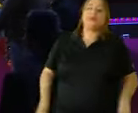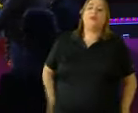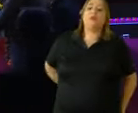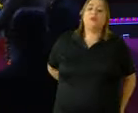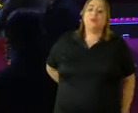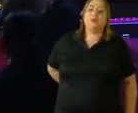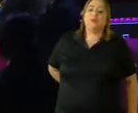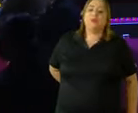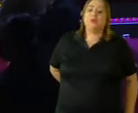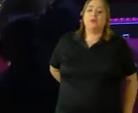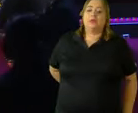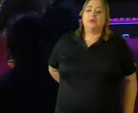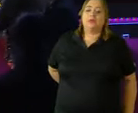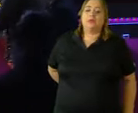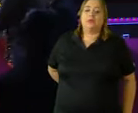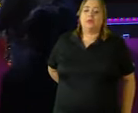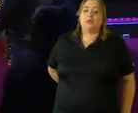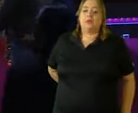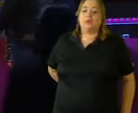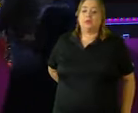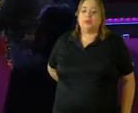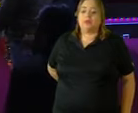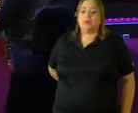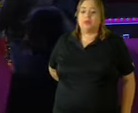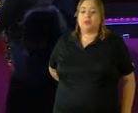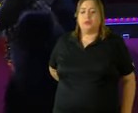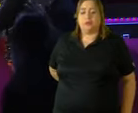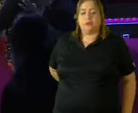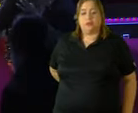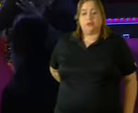favor. Manda la vasaya.